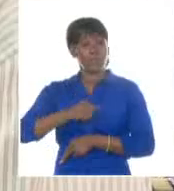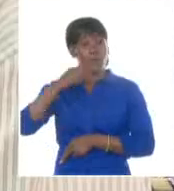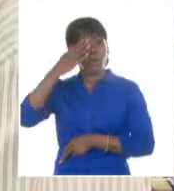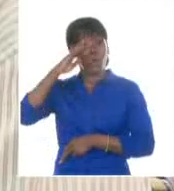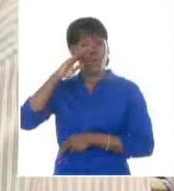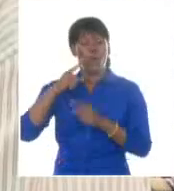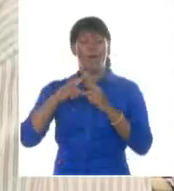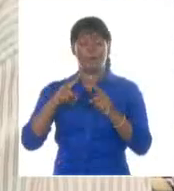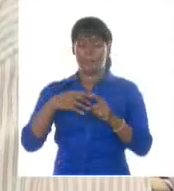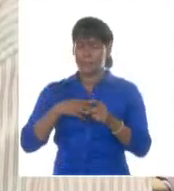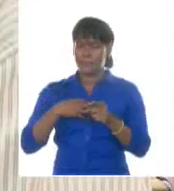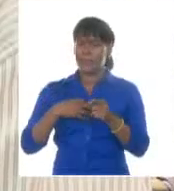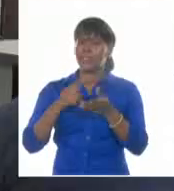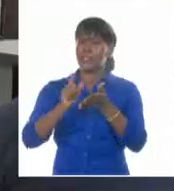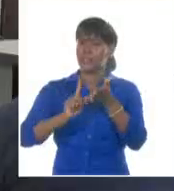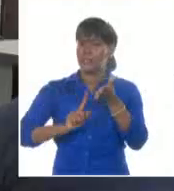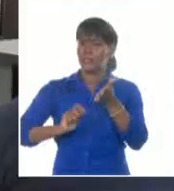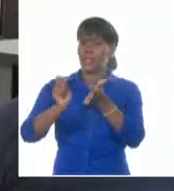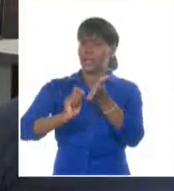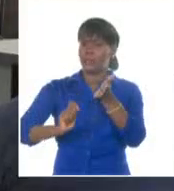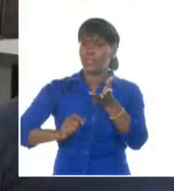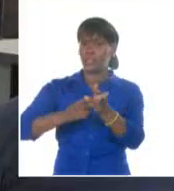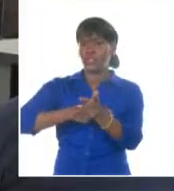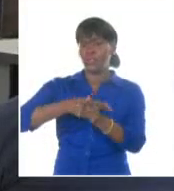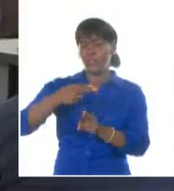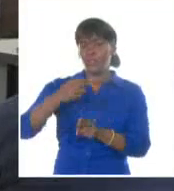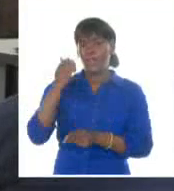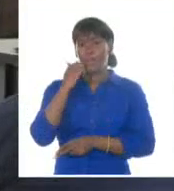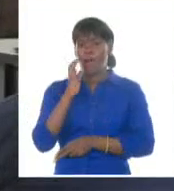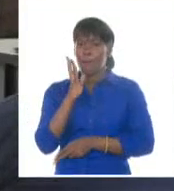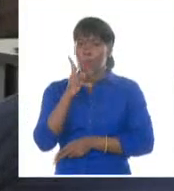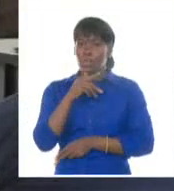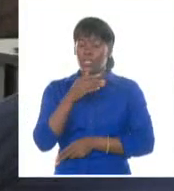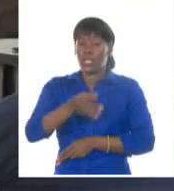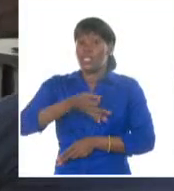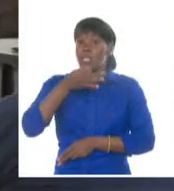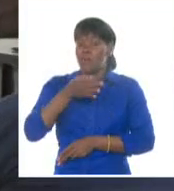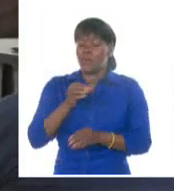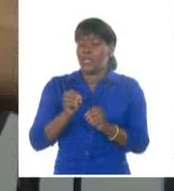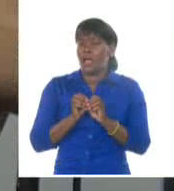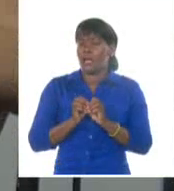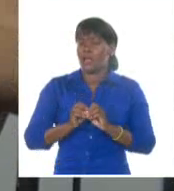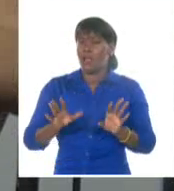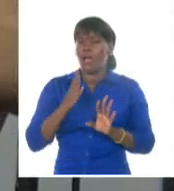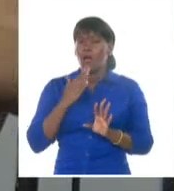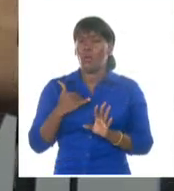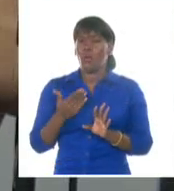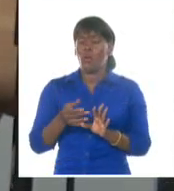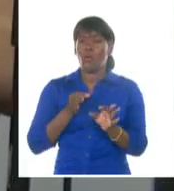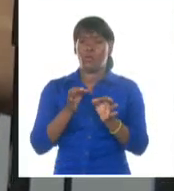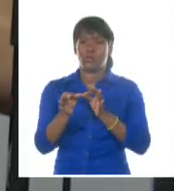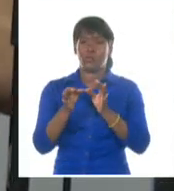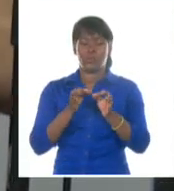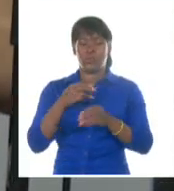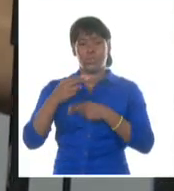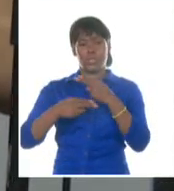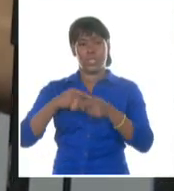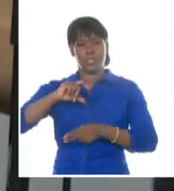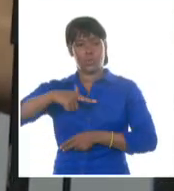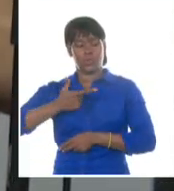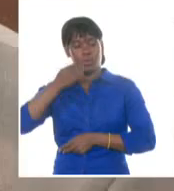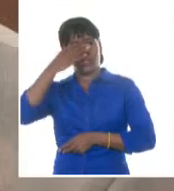de este libro, muestra una Cuba ineludible pero necesaria en la literatura de Calvino y una relación indispensable